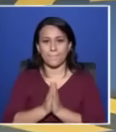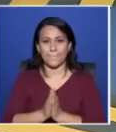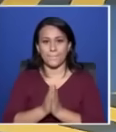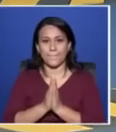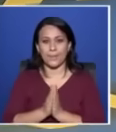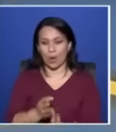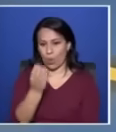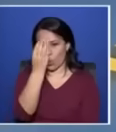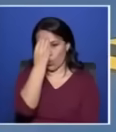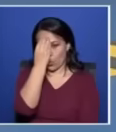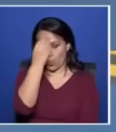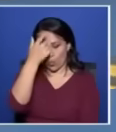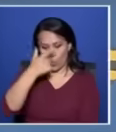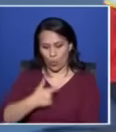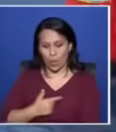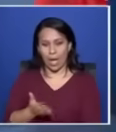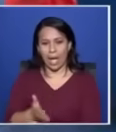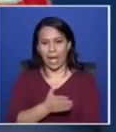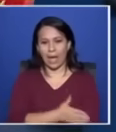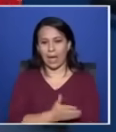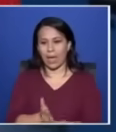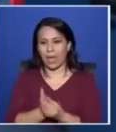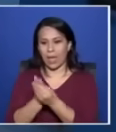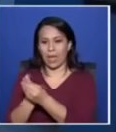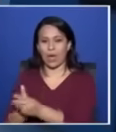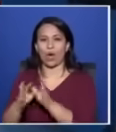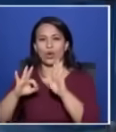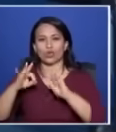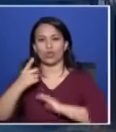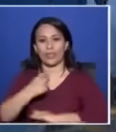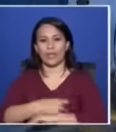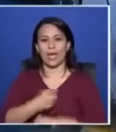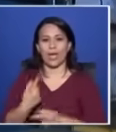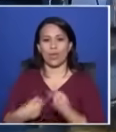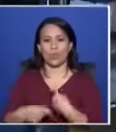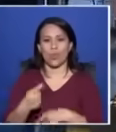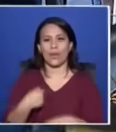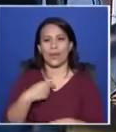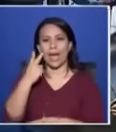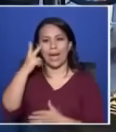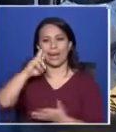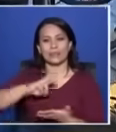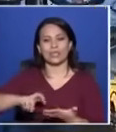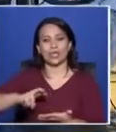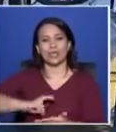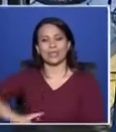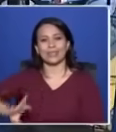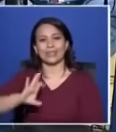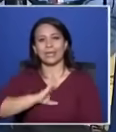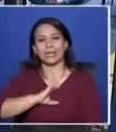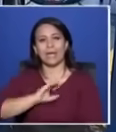al conductor pues que se presente dentro de unos 8 días en un centro de revisión técnica vehicular autorizado.